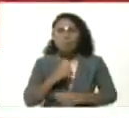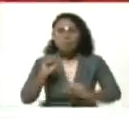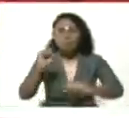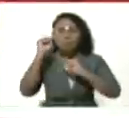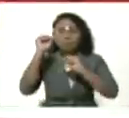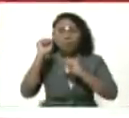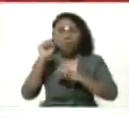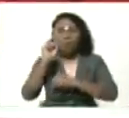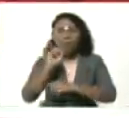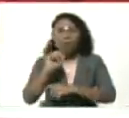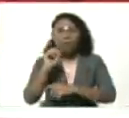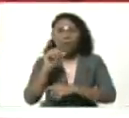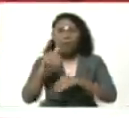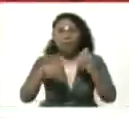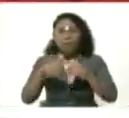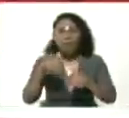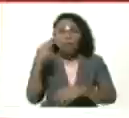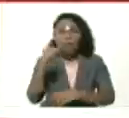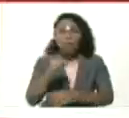elecciones de noviembre.